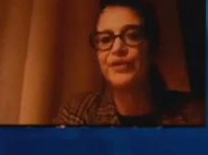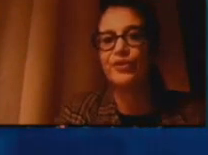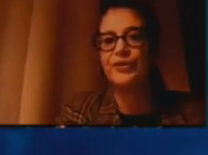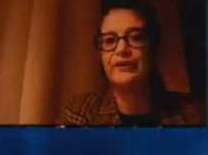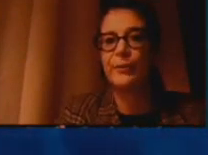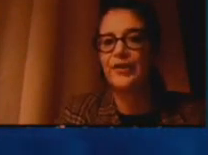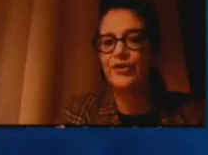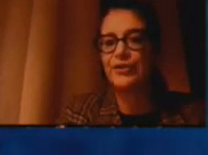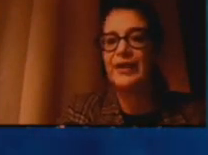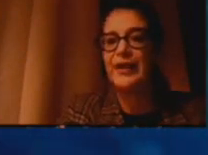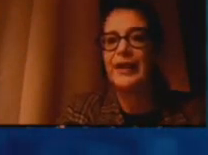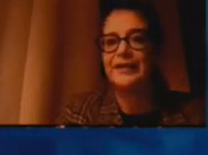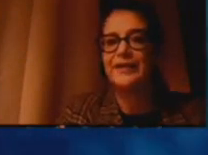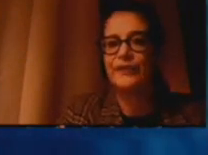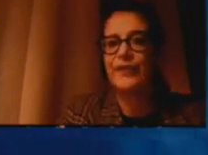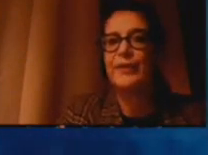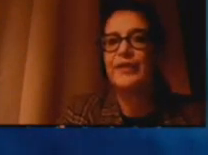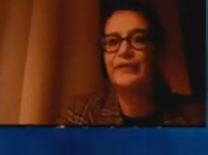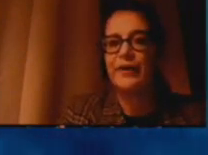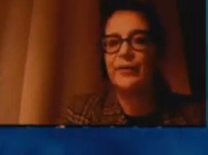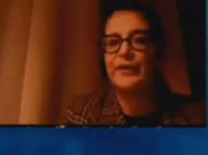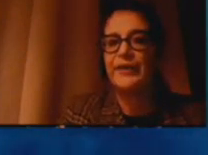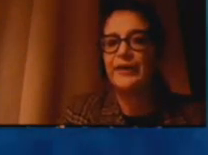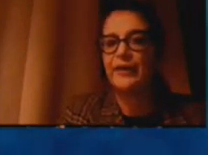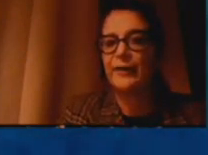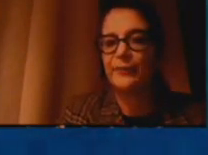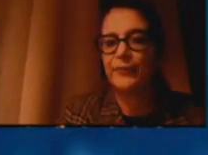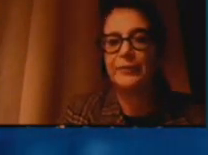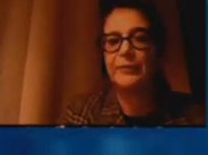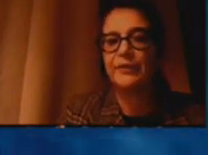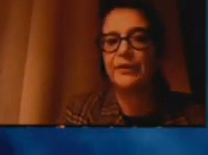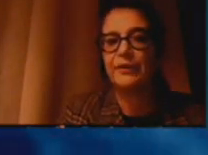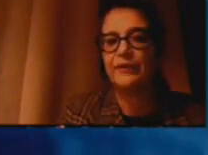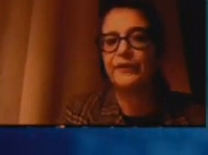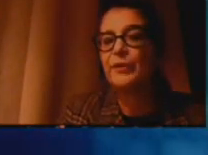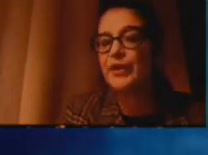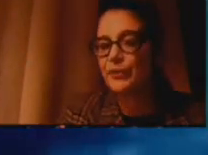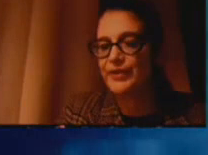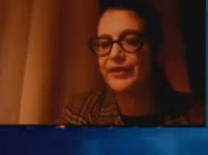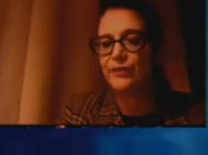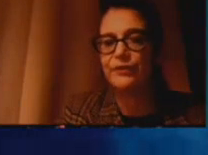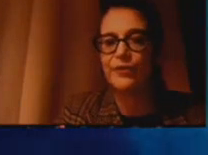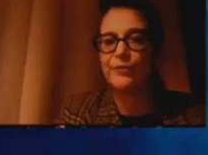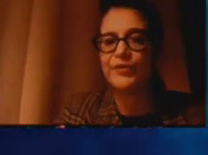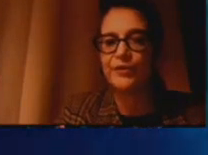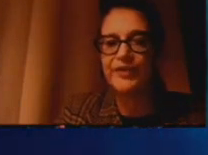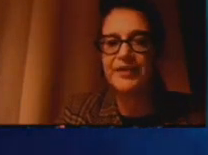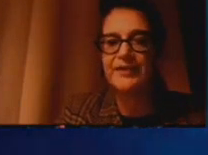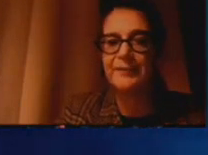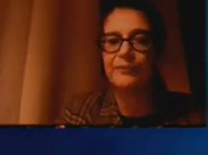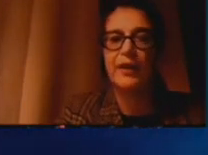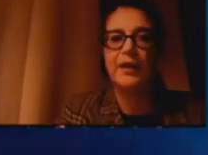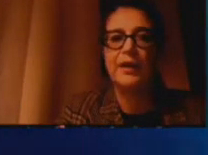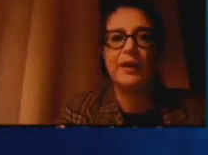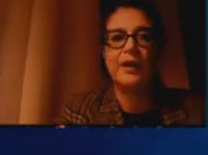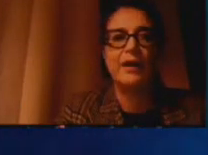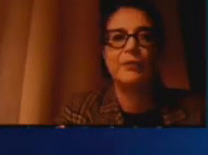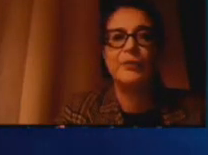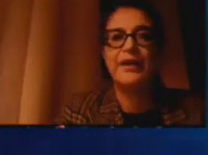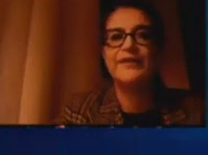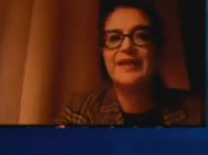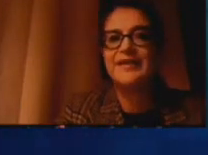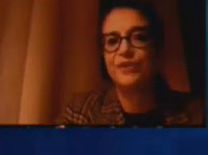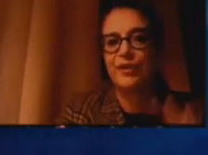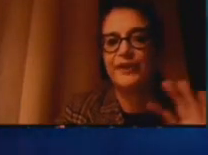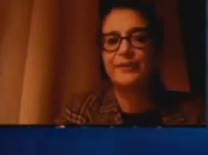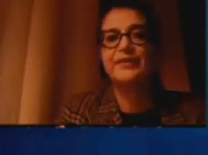aplicaciones no reciben información suficiente sobre su posicionamiento, por ejemplo, y esto pues es crítico para ciertos